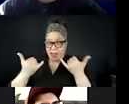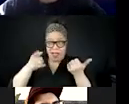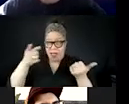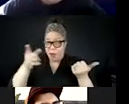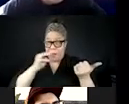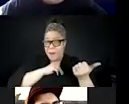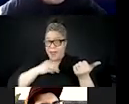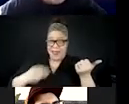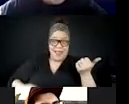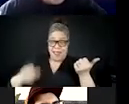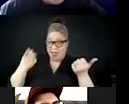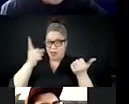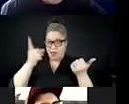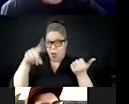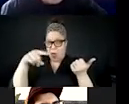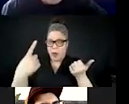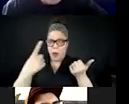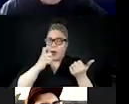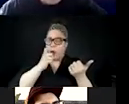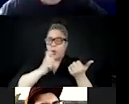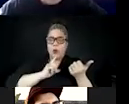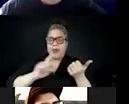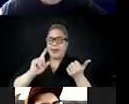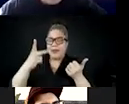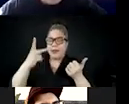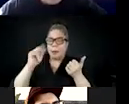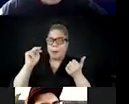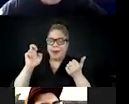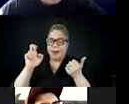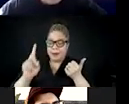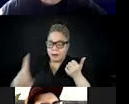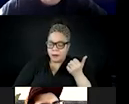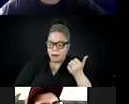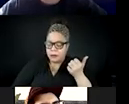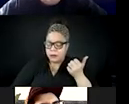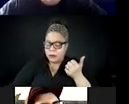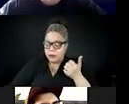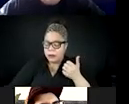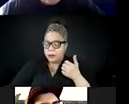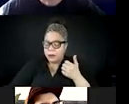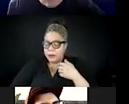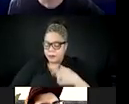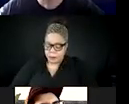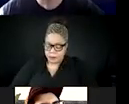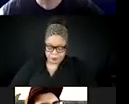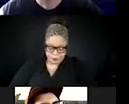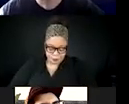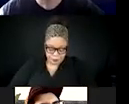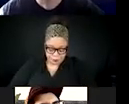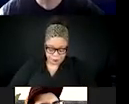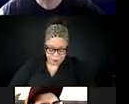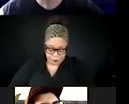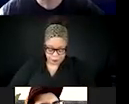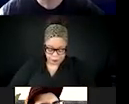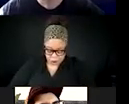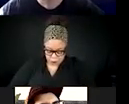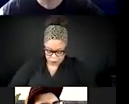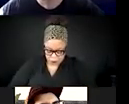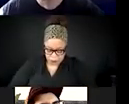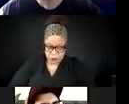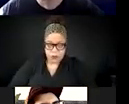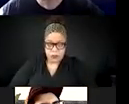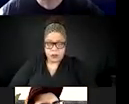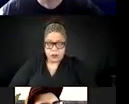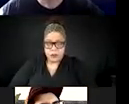si reinaba jonney shih marina ya los días